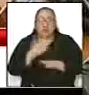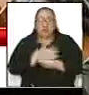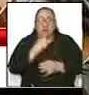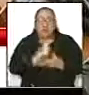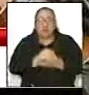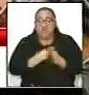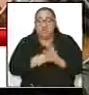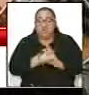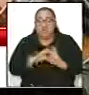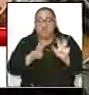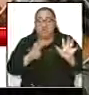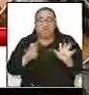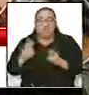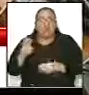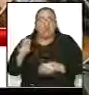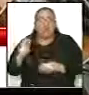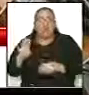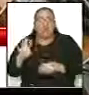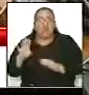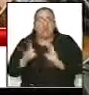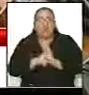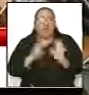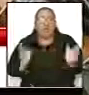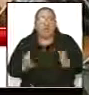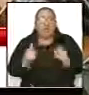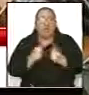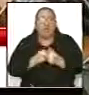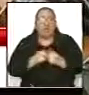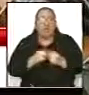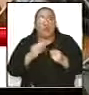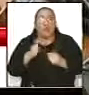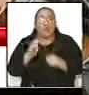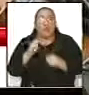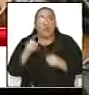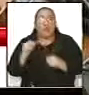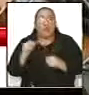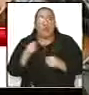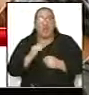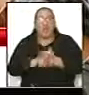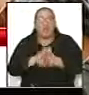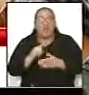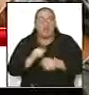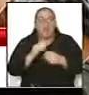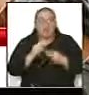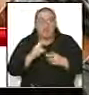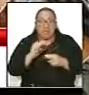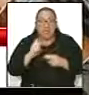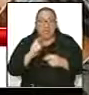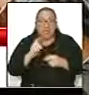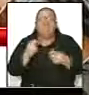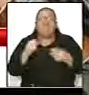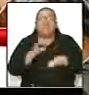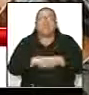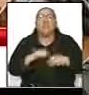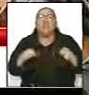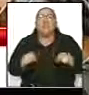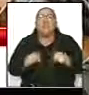ley 29904, ley de promoción de la banda ancha y construcción de la red dorsal nacional de fibra